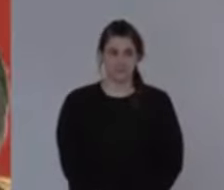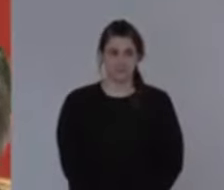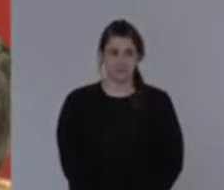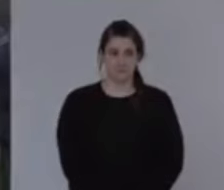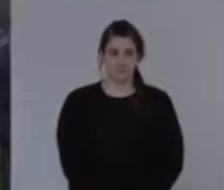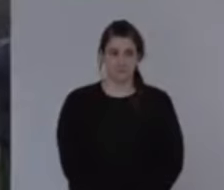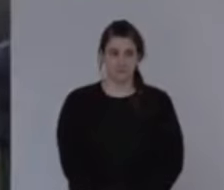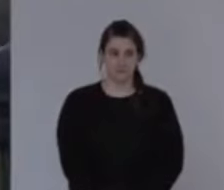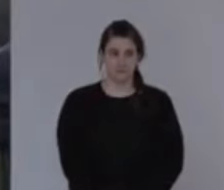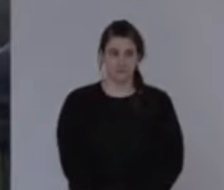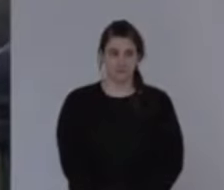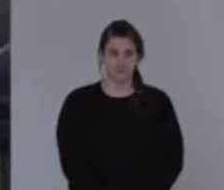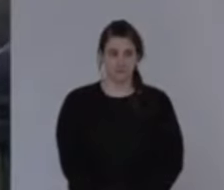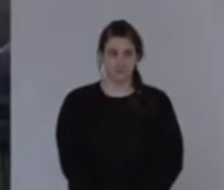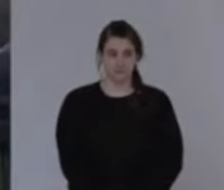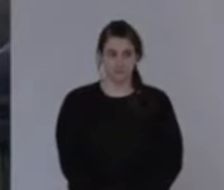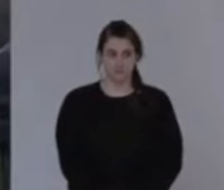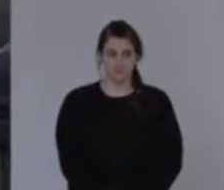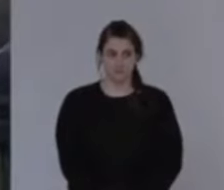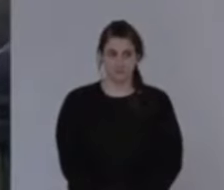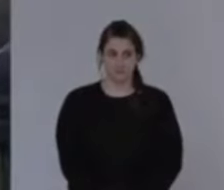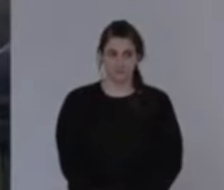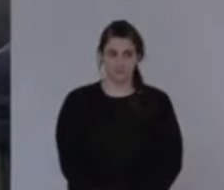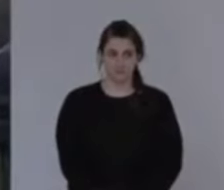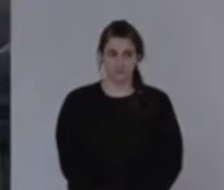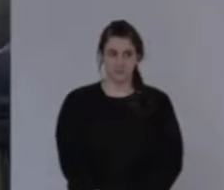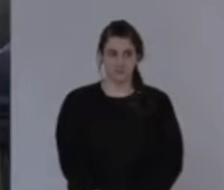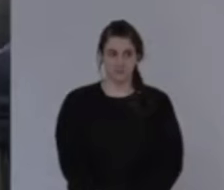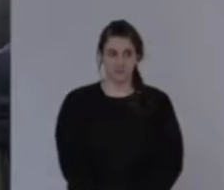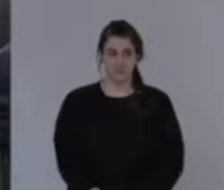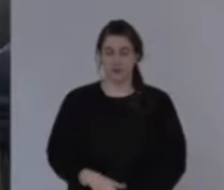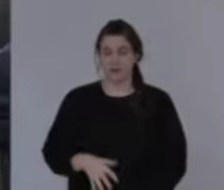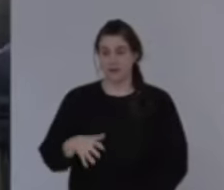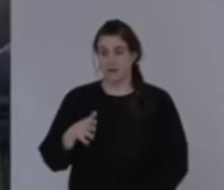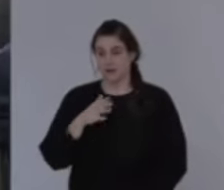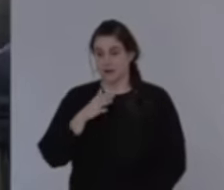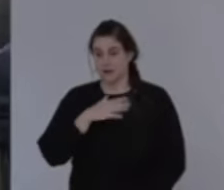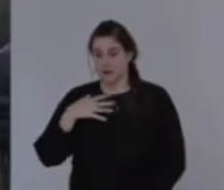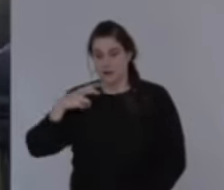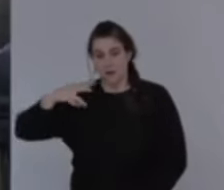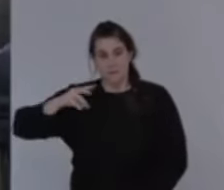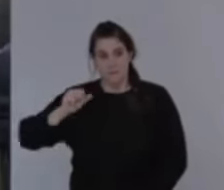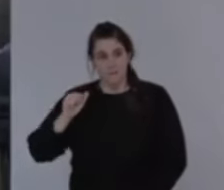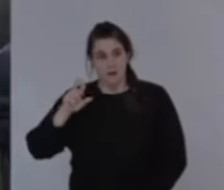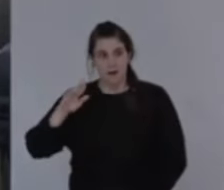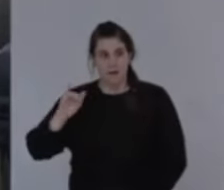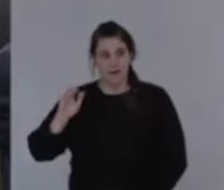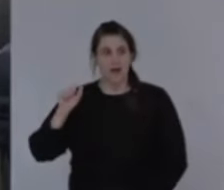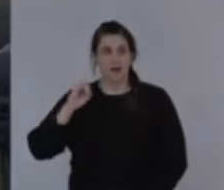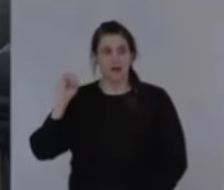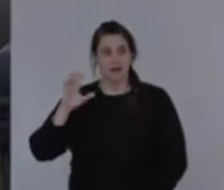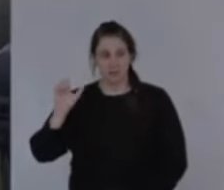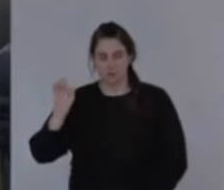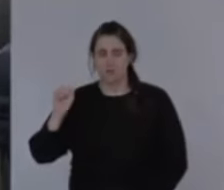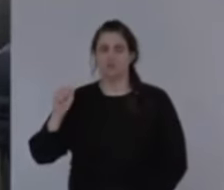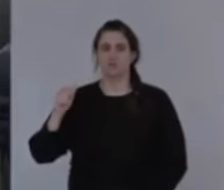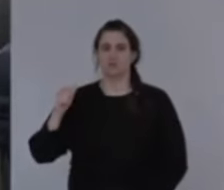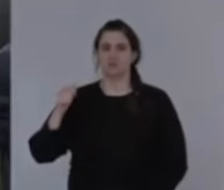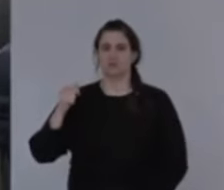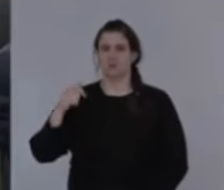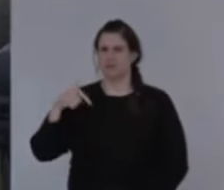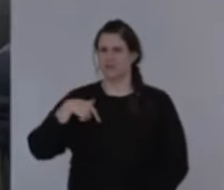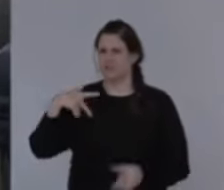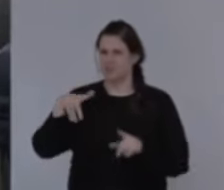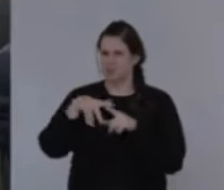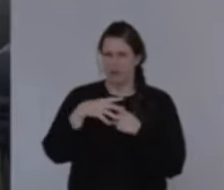Contáis, compañeros, y más en este preciso momento, querida María Jesús, más en este preciso momento que es absolutamente único,